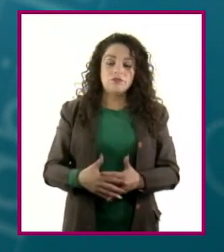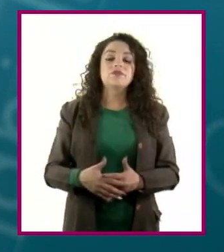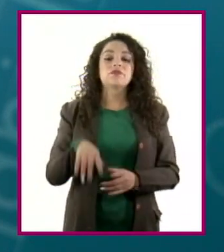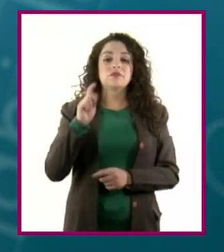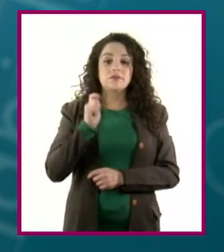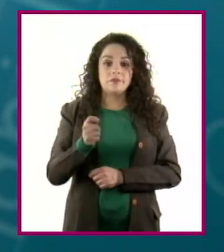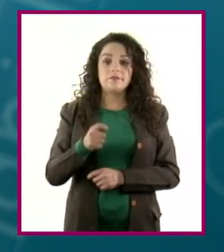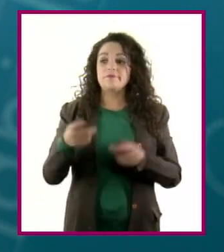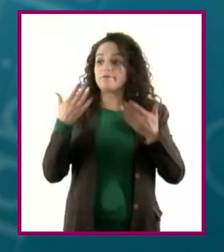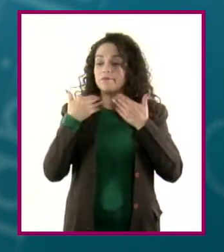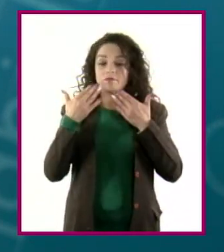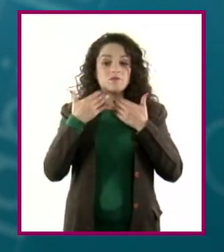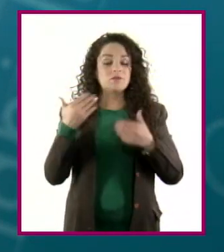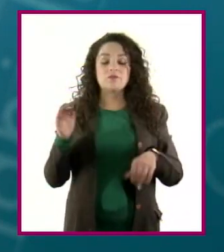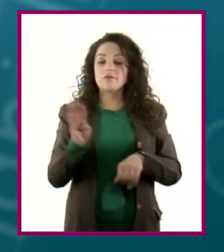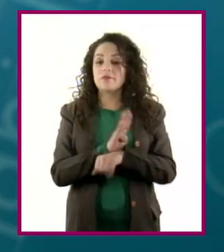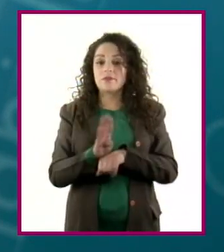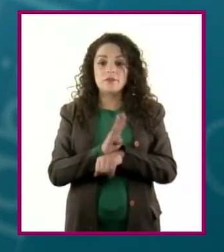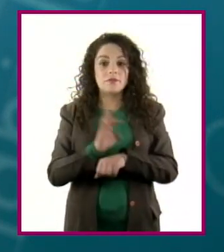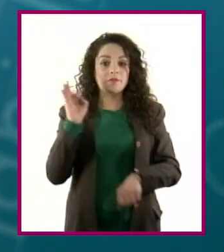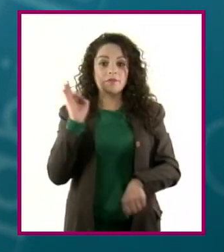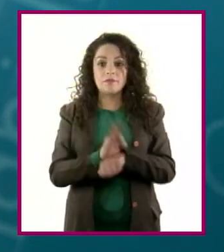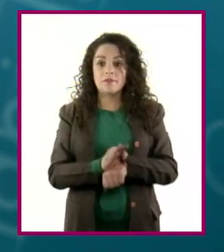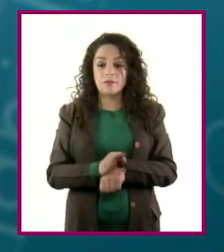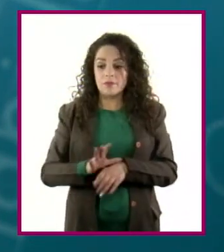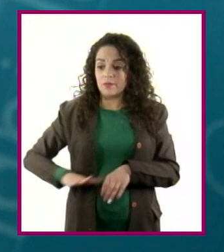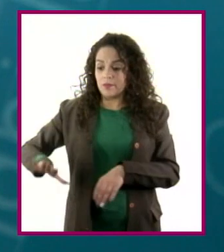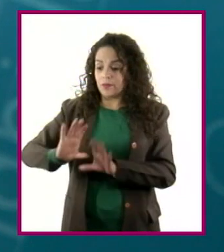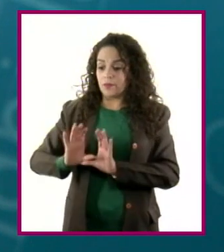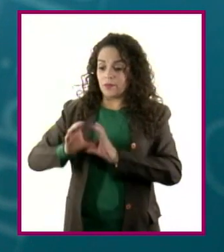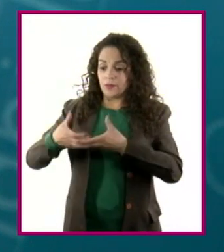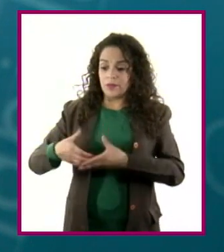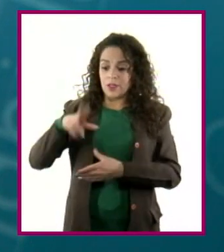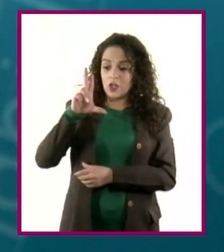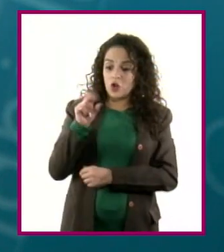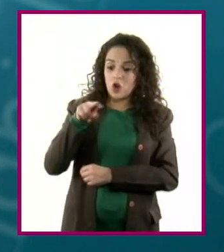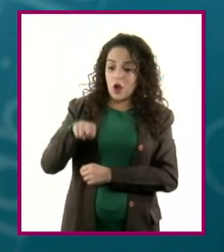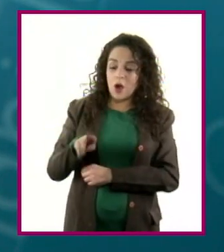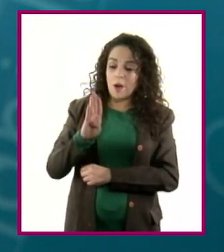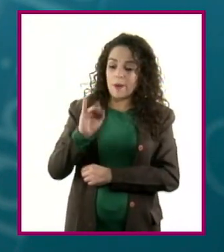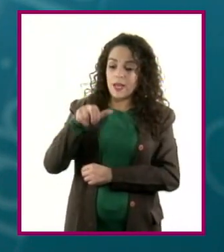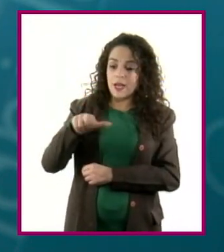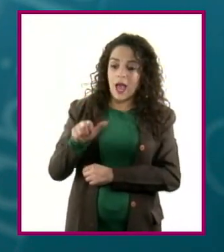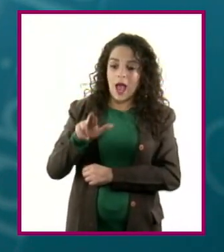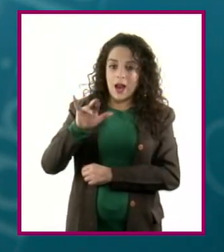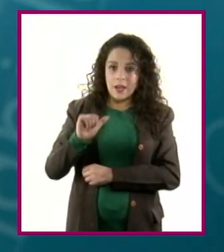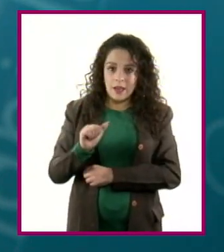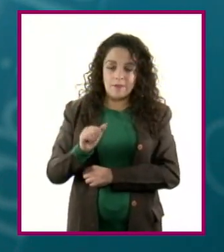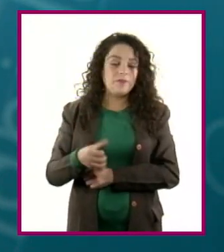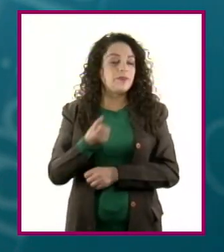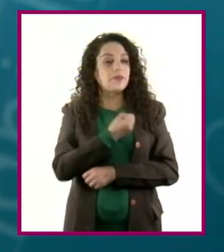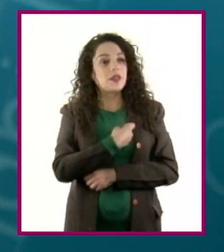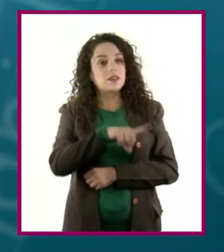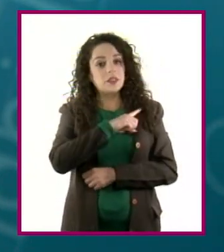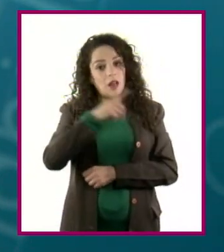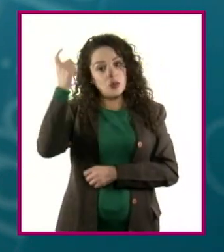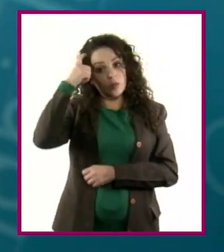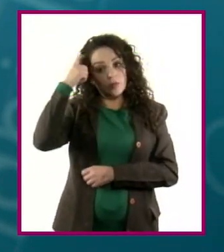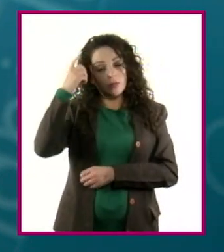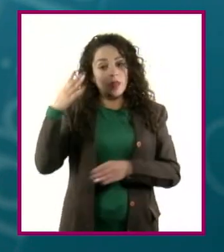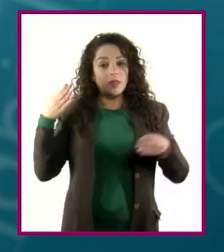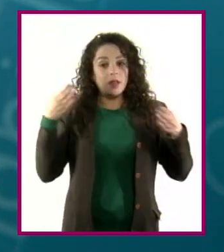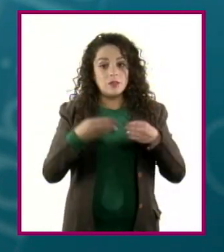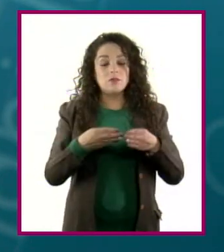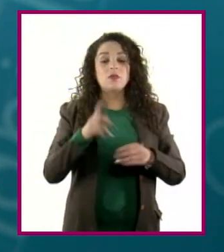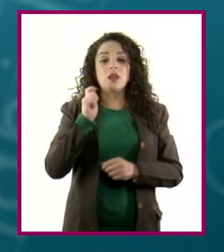desventaja socioeconómica y población autoidentificada como no binaria. En el tema particular de la salud mental, resalta la alta